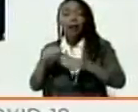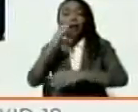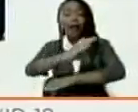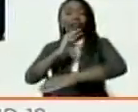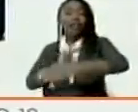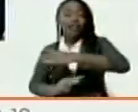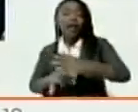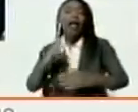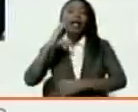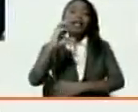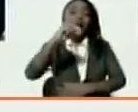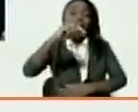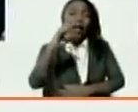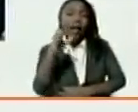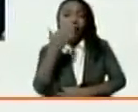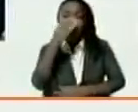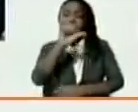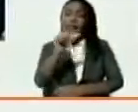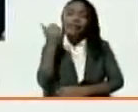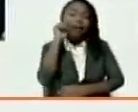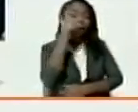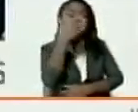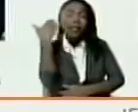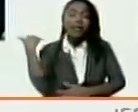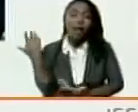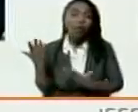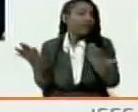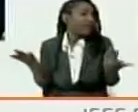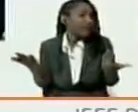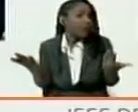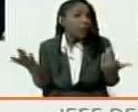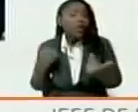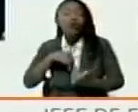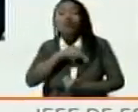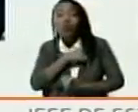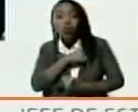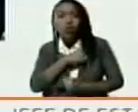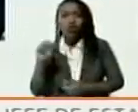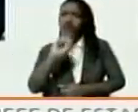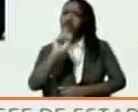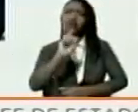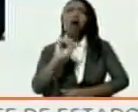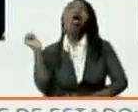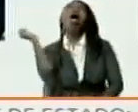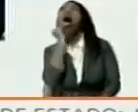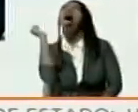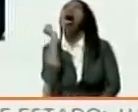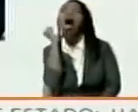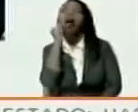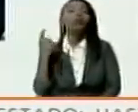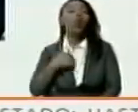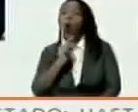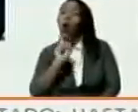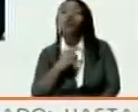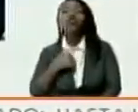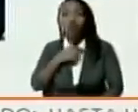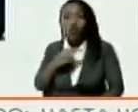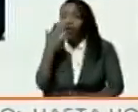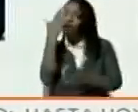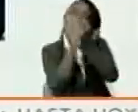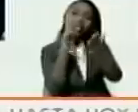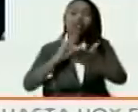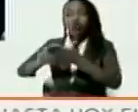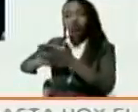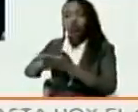el CNE el sábado pasado. Y nosotros no nos quejamos, nos ponemos al frente de la solución de los problemas que haya